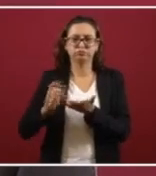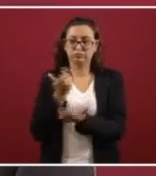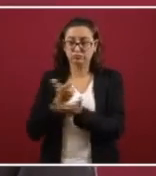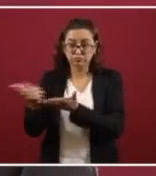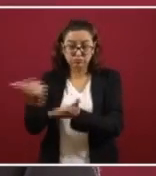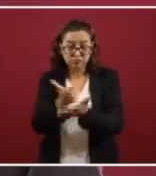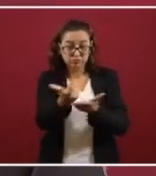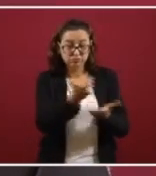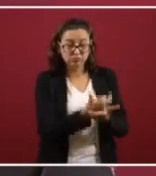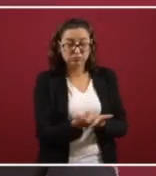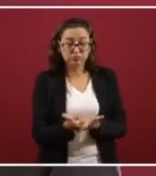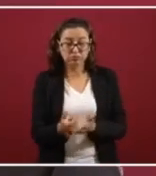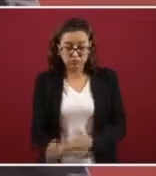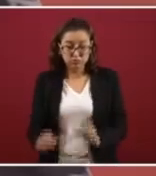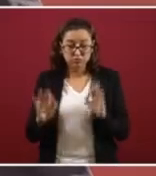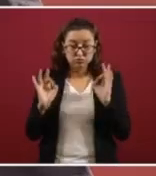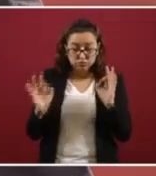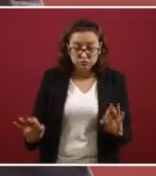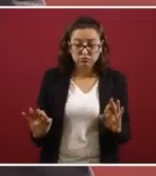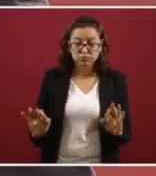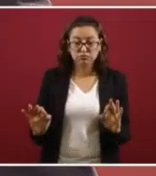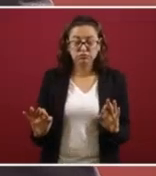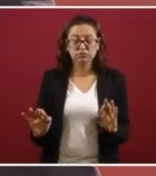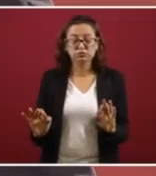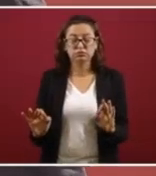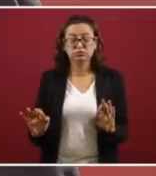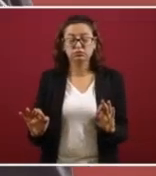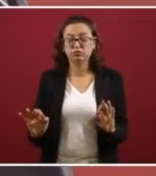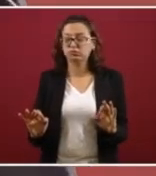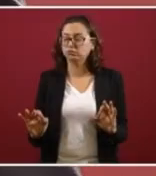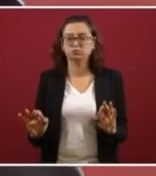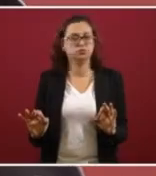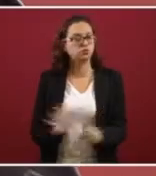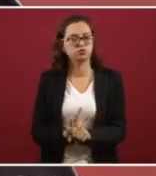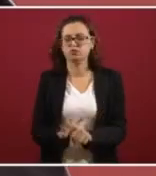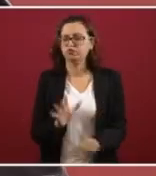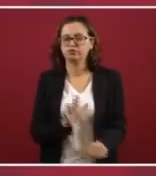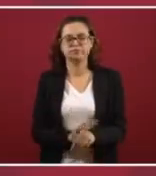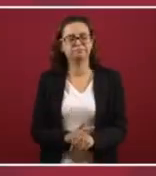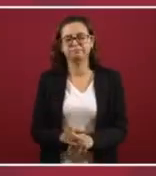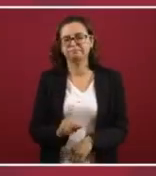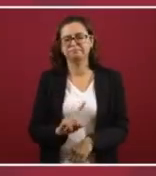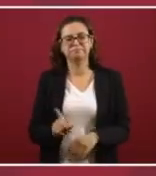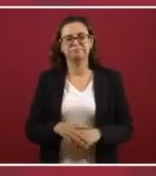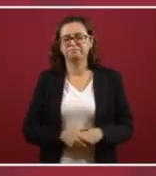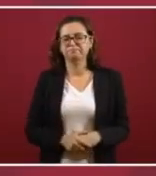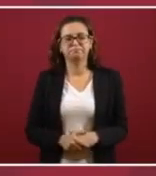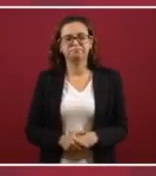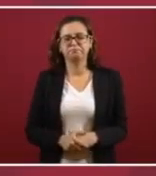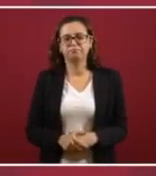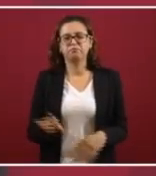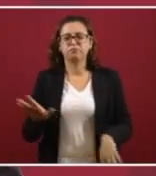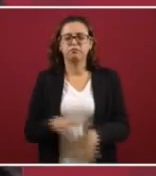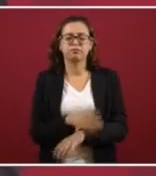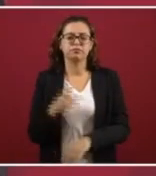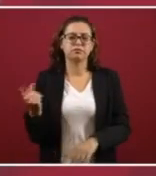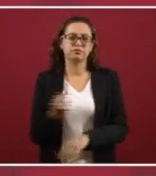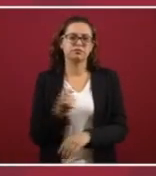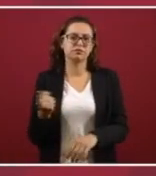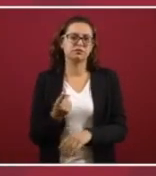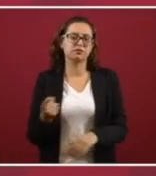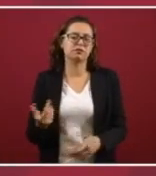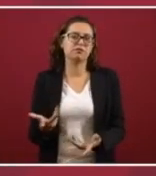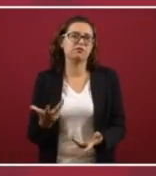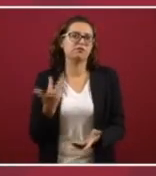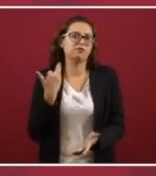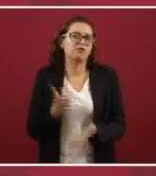salario mínimo, detalló que se analiza con responsabilidad, pues el aumento del 16% que se realizó al inicio de su gobierno